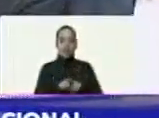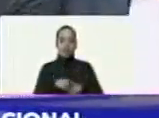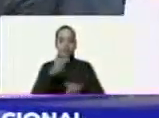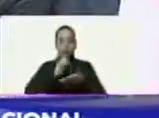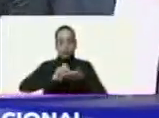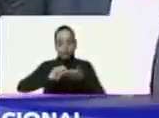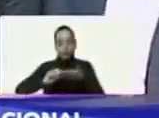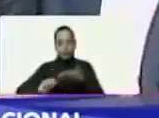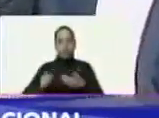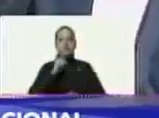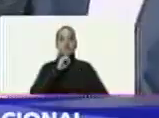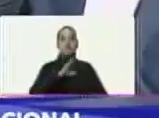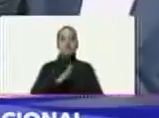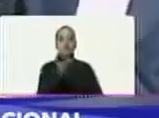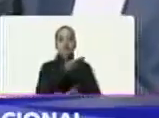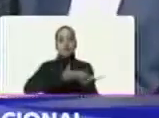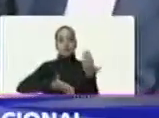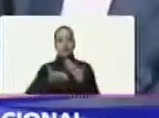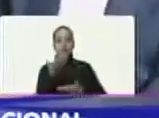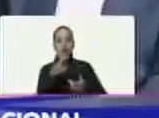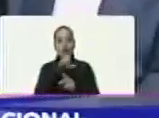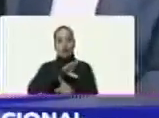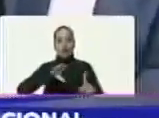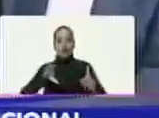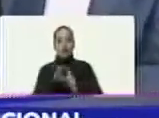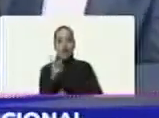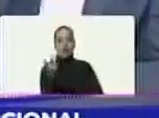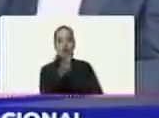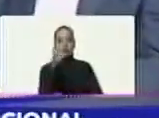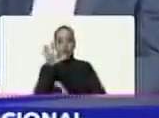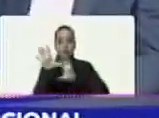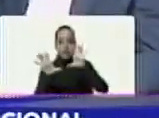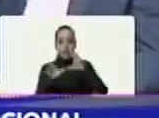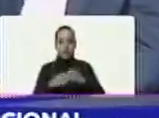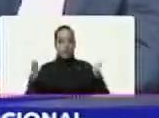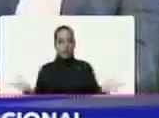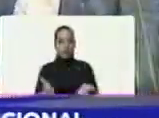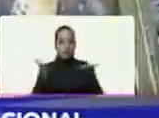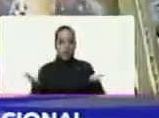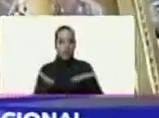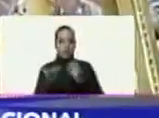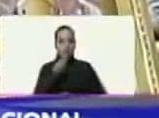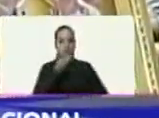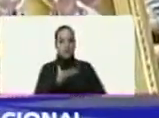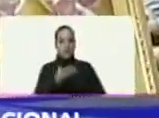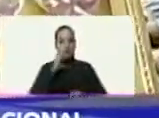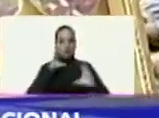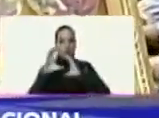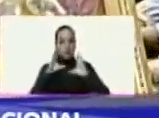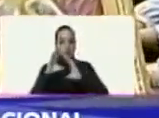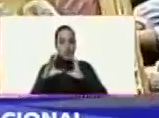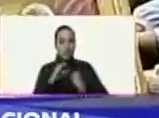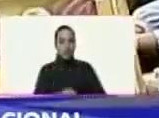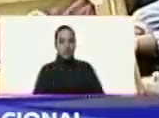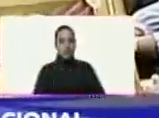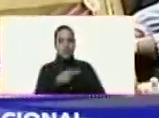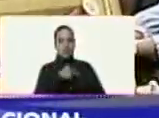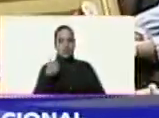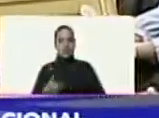de intercambios culturales entre ambos países, promoviendo la buena comunicación entre China